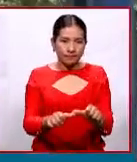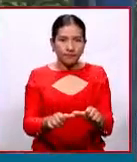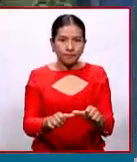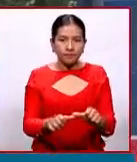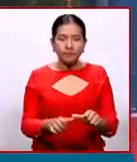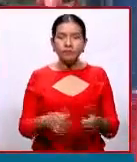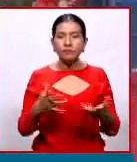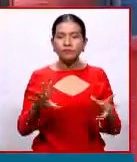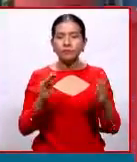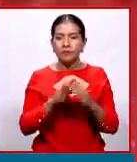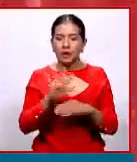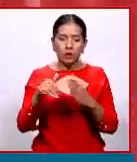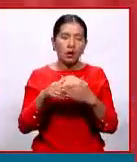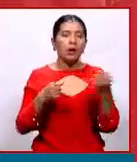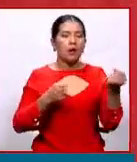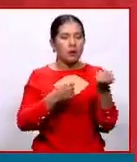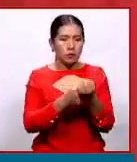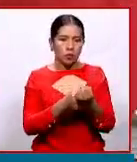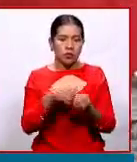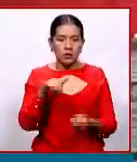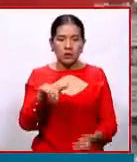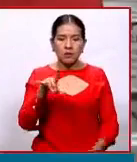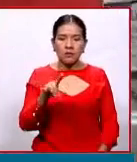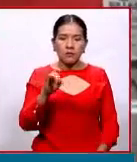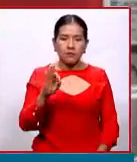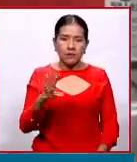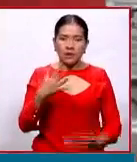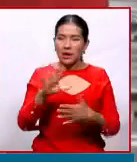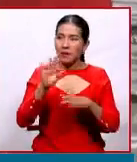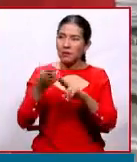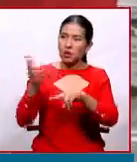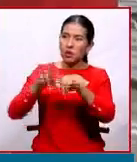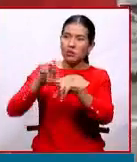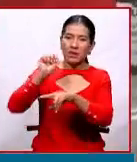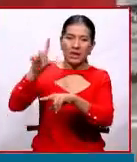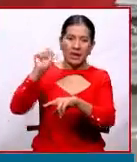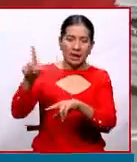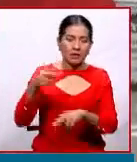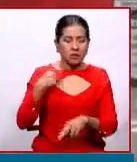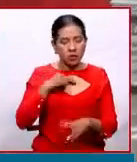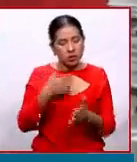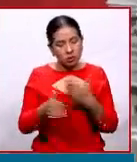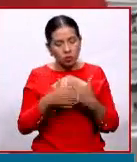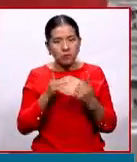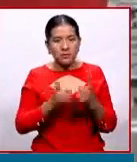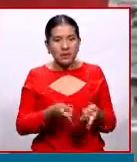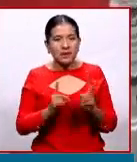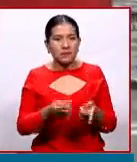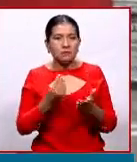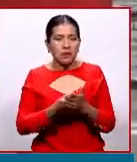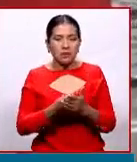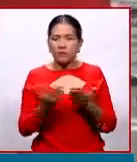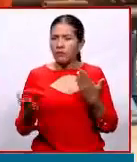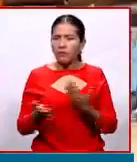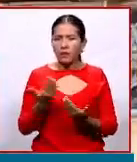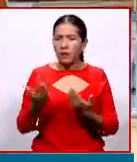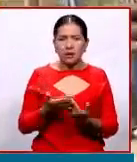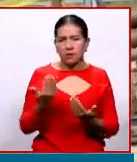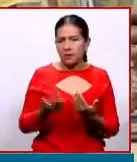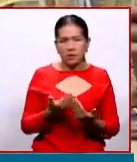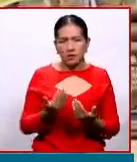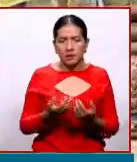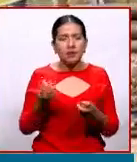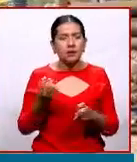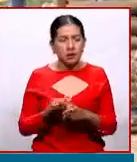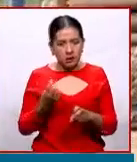Definitivamente es una contribución que hace YPFB que no es fácil. Es una contribución que afecta